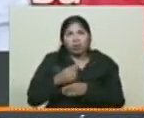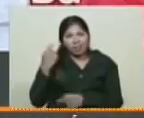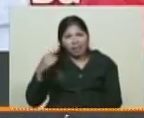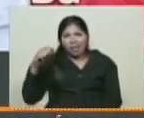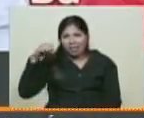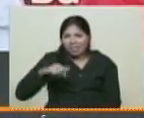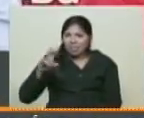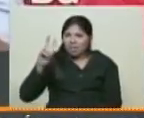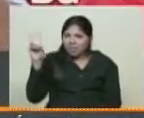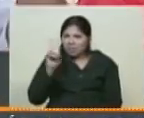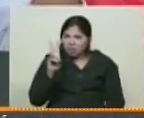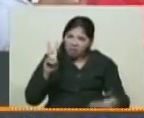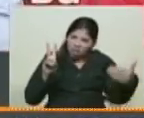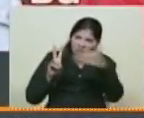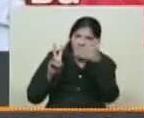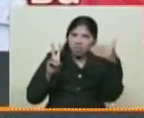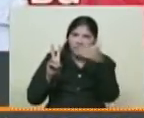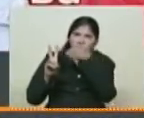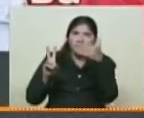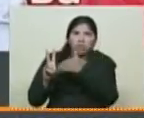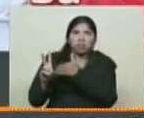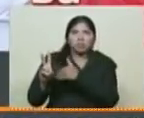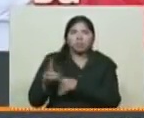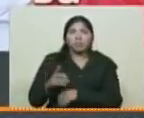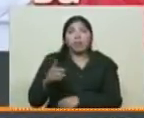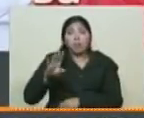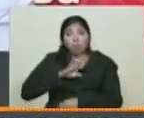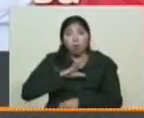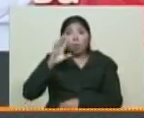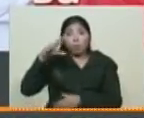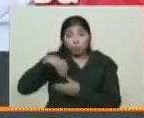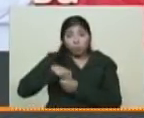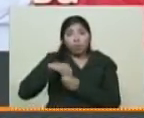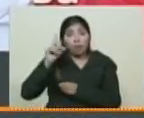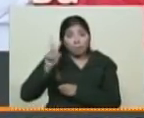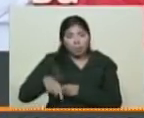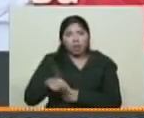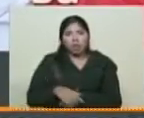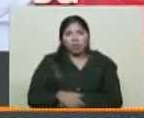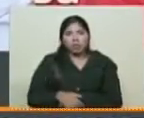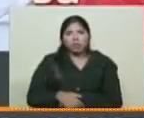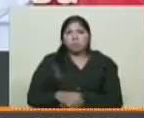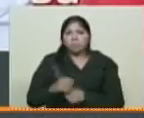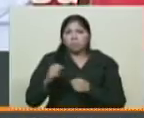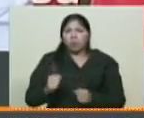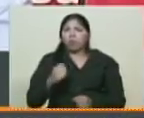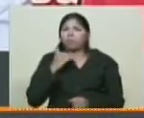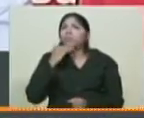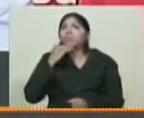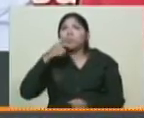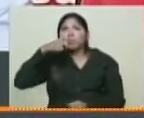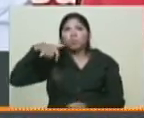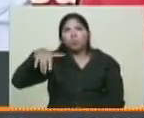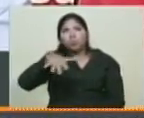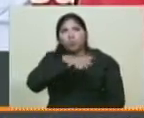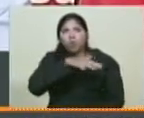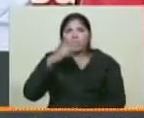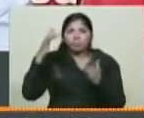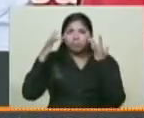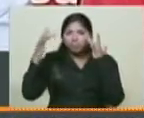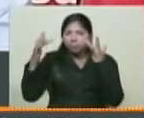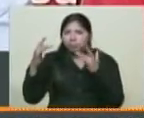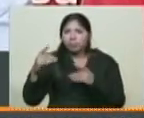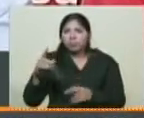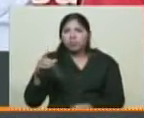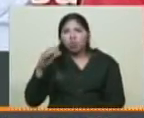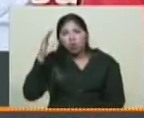querido imponer desde adentro y desde afuera, se impone el pueblo, su sabiduría, su compromiso, su trabajo de que